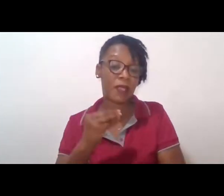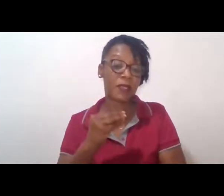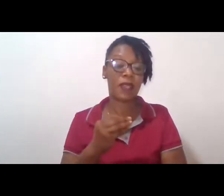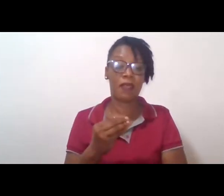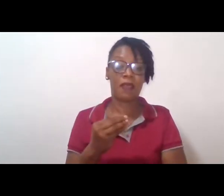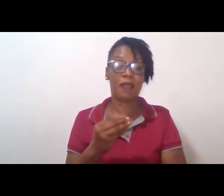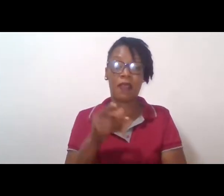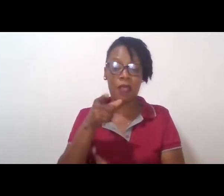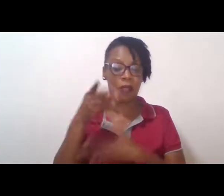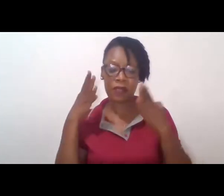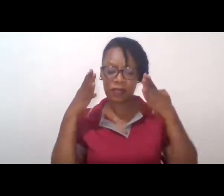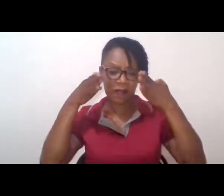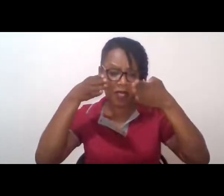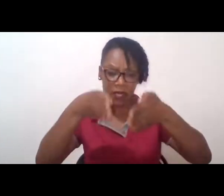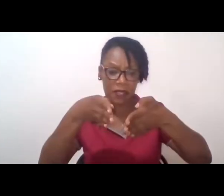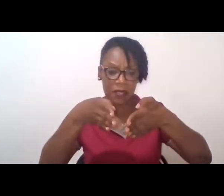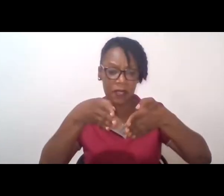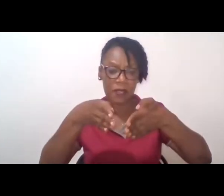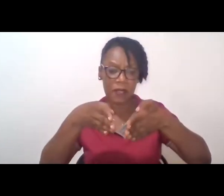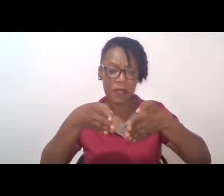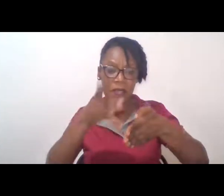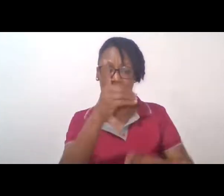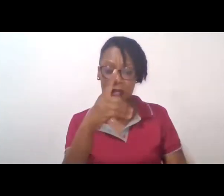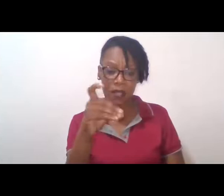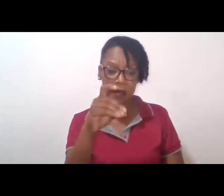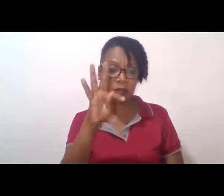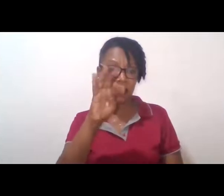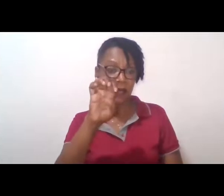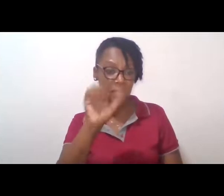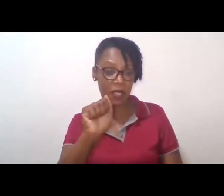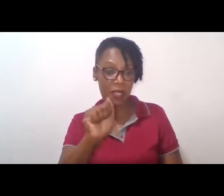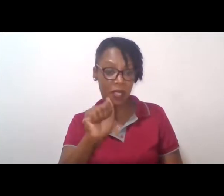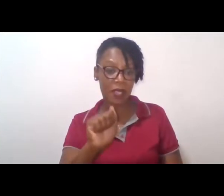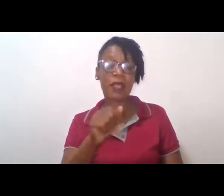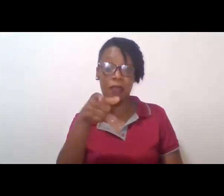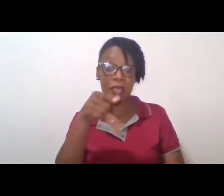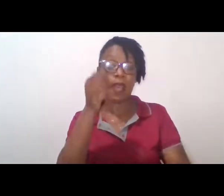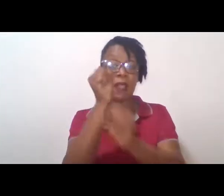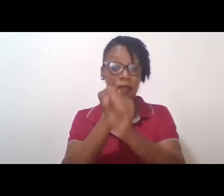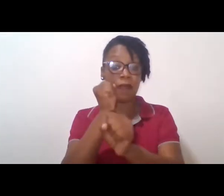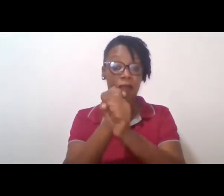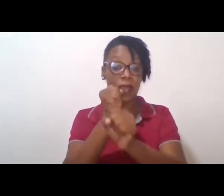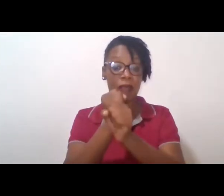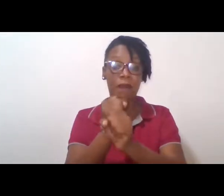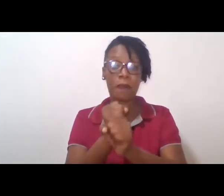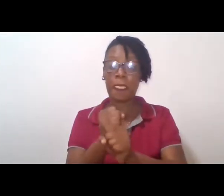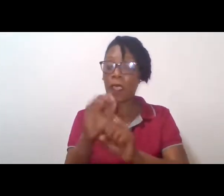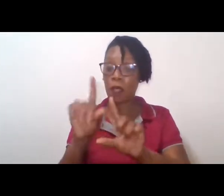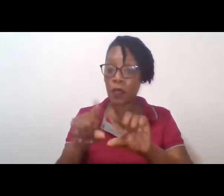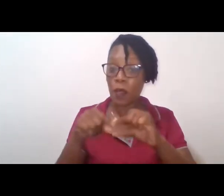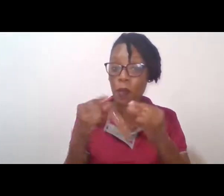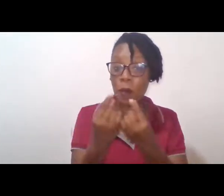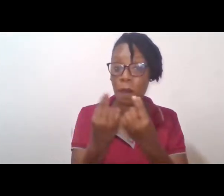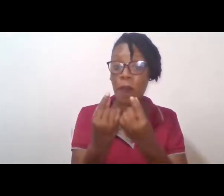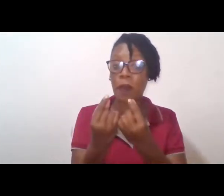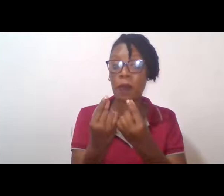está focalizando, ¿verdad?, en el diagnóstico TEA, sino que está trabajando con el resto del grupo en condición